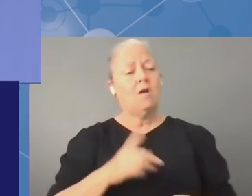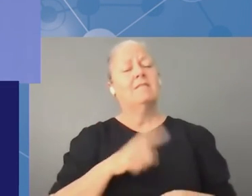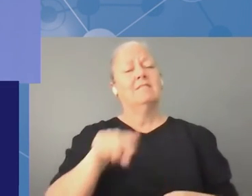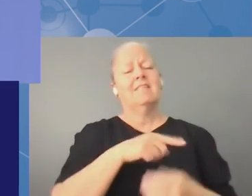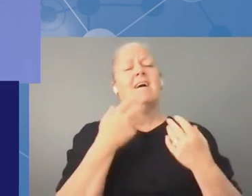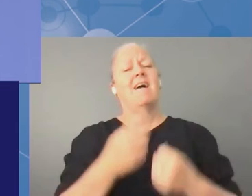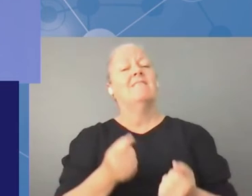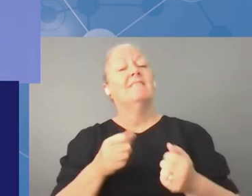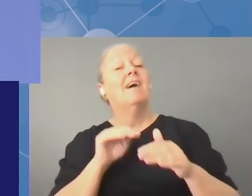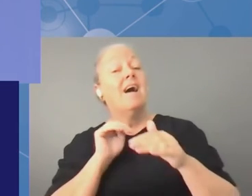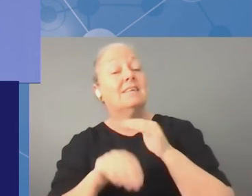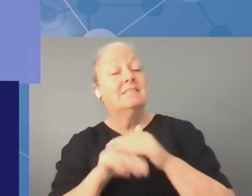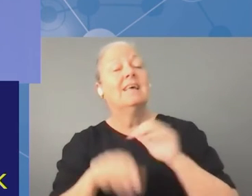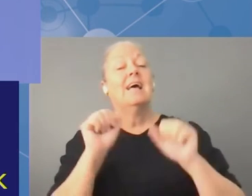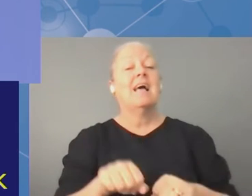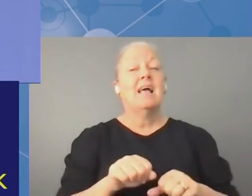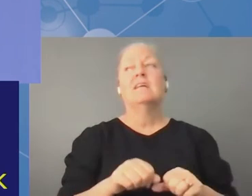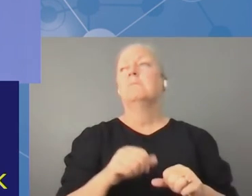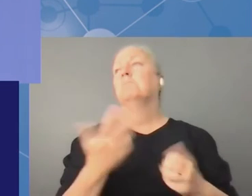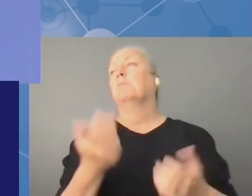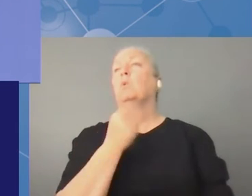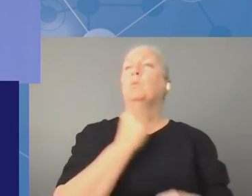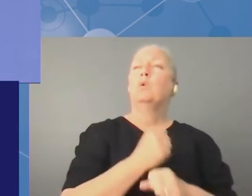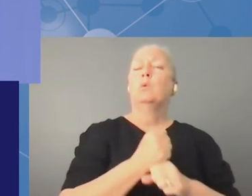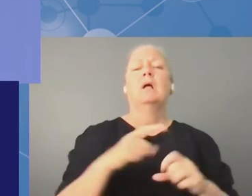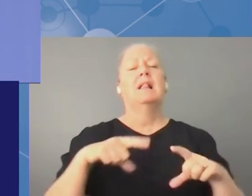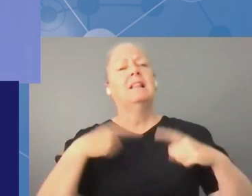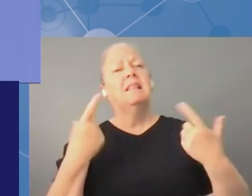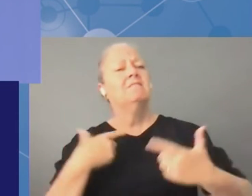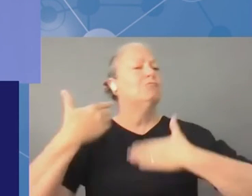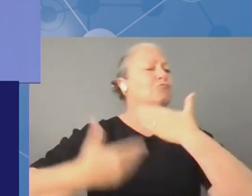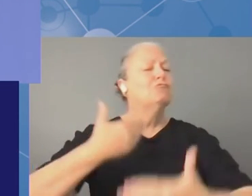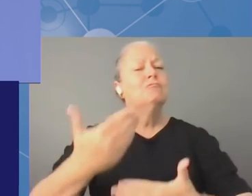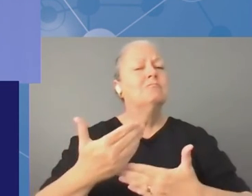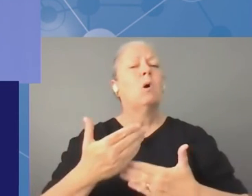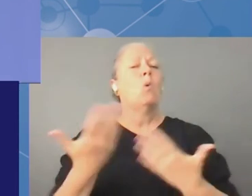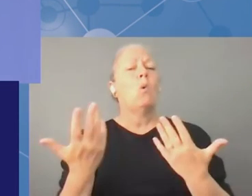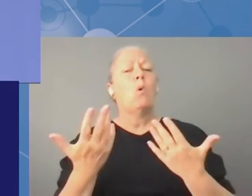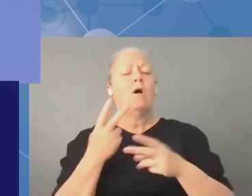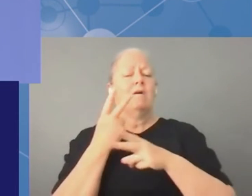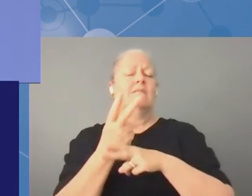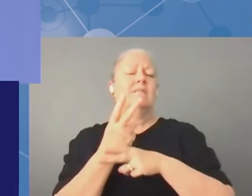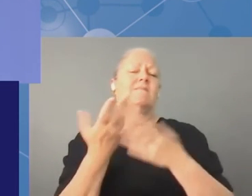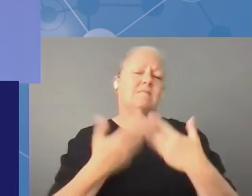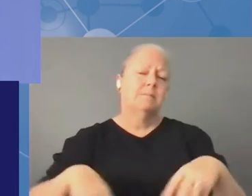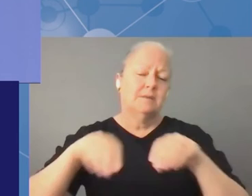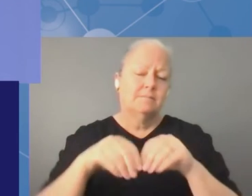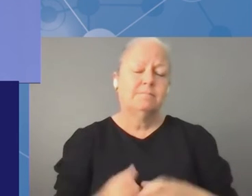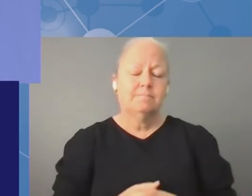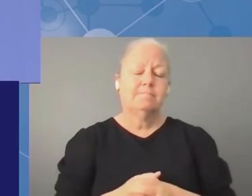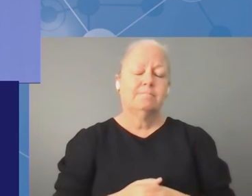Internet para poder trabajar, estudiar, socializar y cuidar de sus